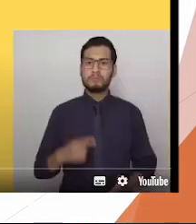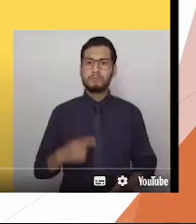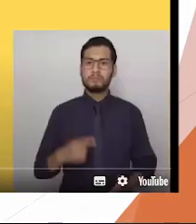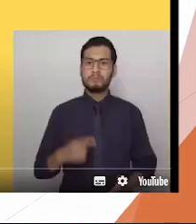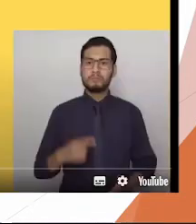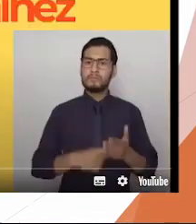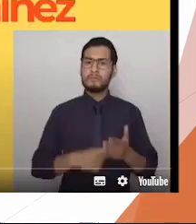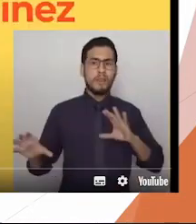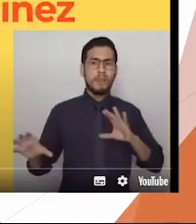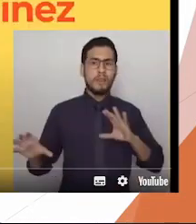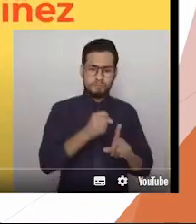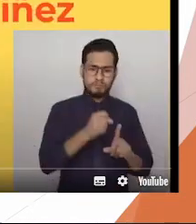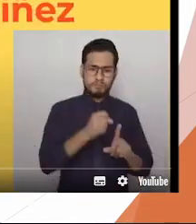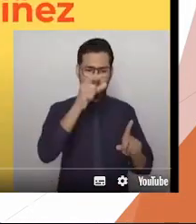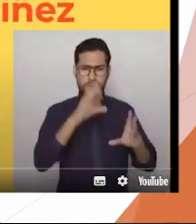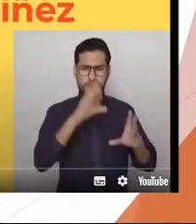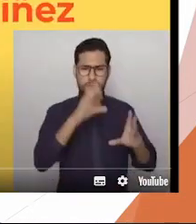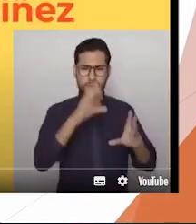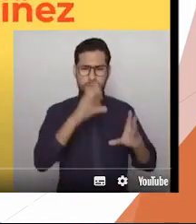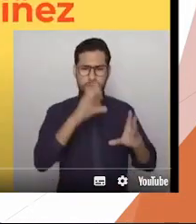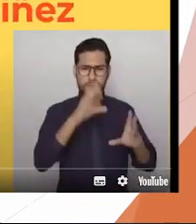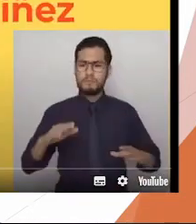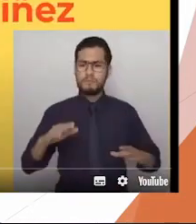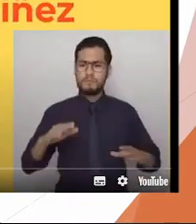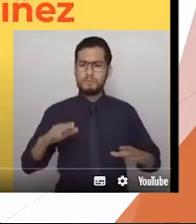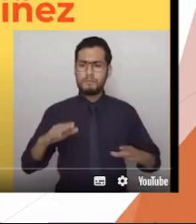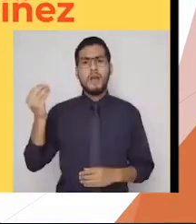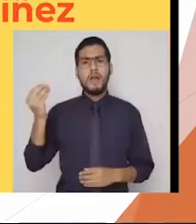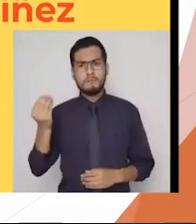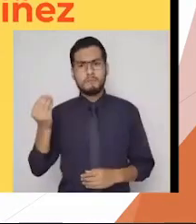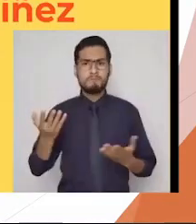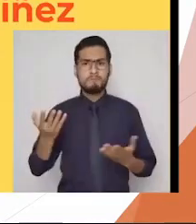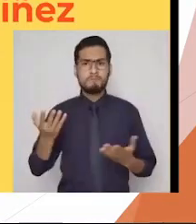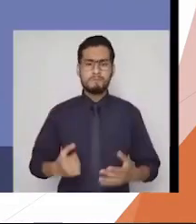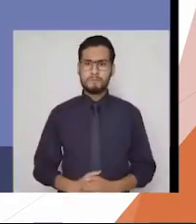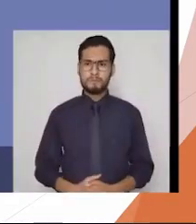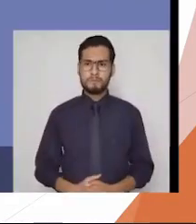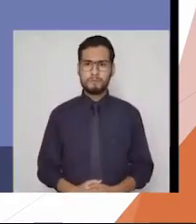¿Qué hacer en casos de violencia contra la niñez y la adolescencia?